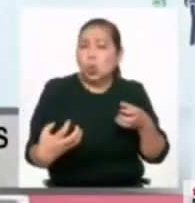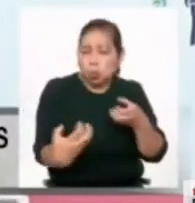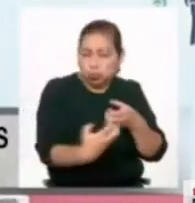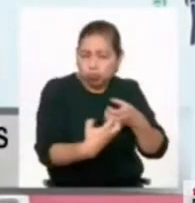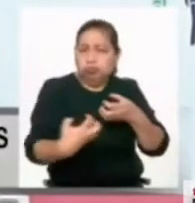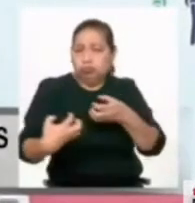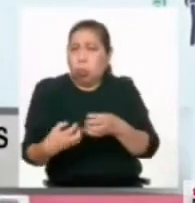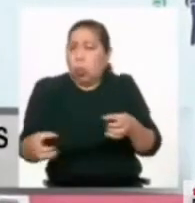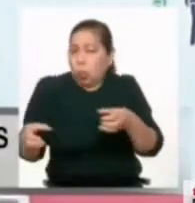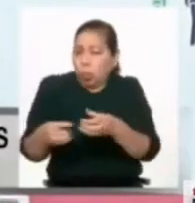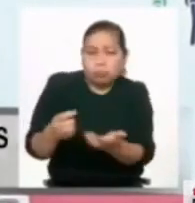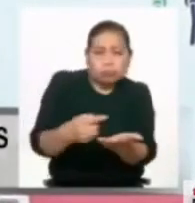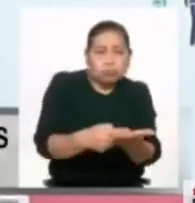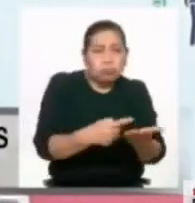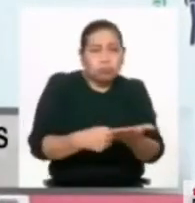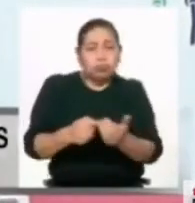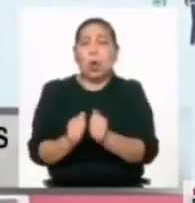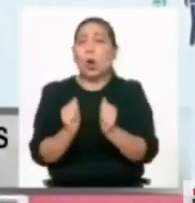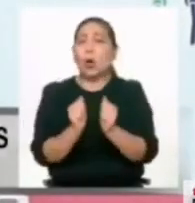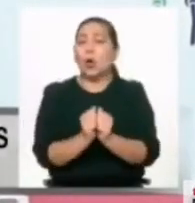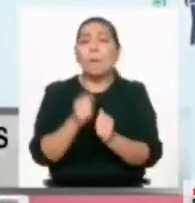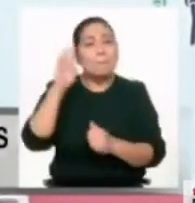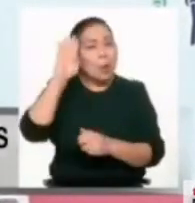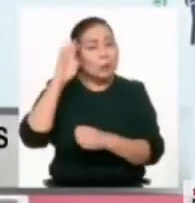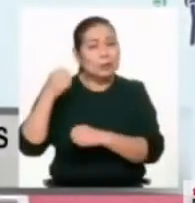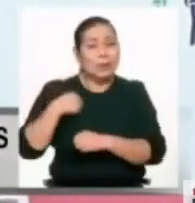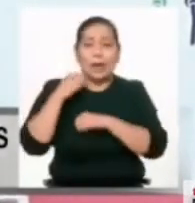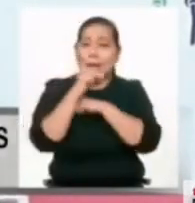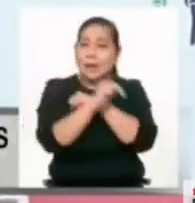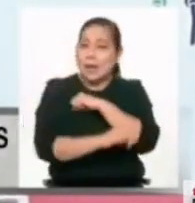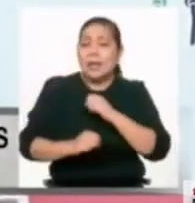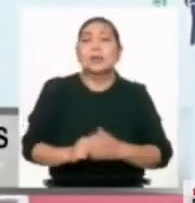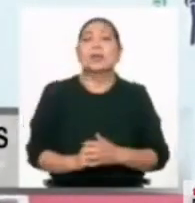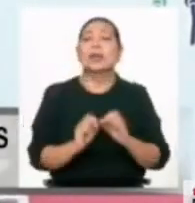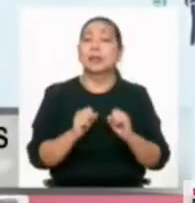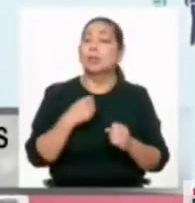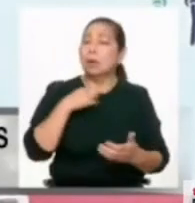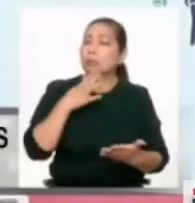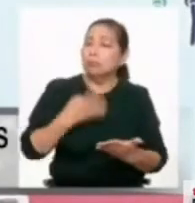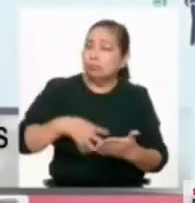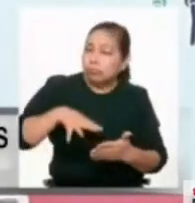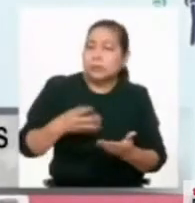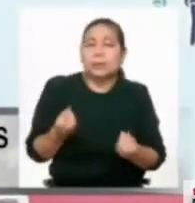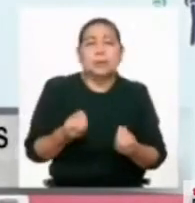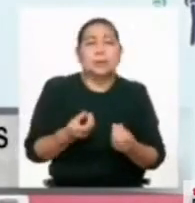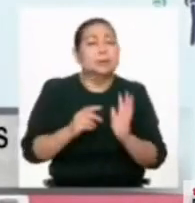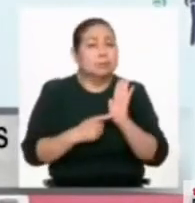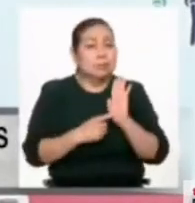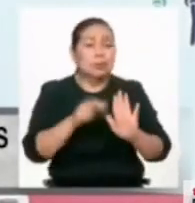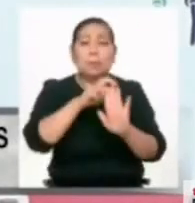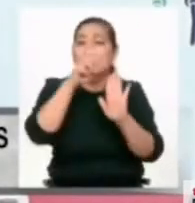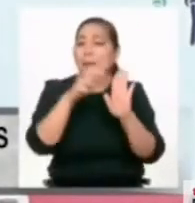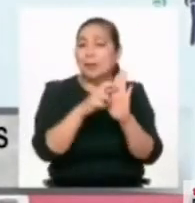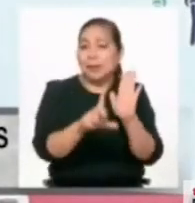personal conjuntamente con la Policía Nacional. Estamos estudiando la posibilidad de presentar